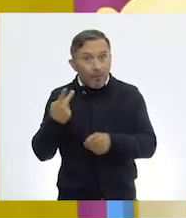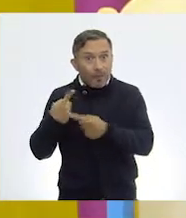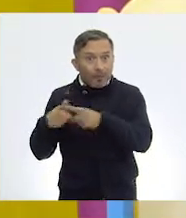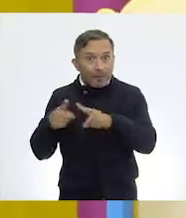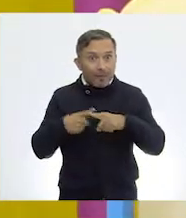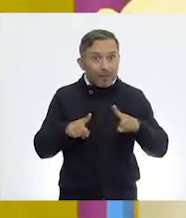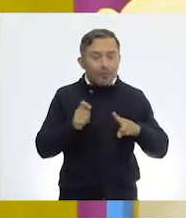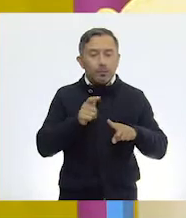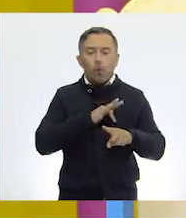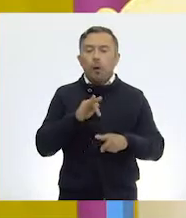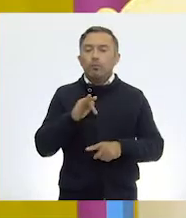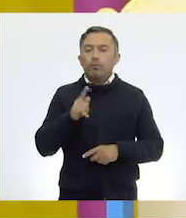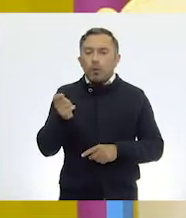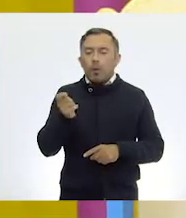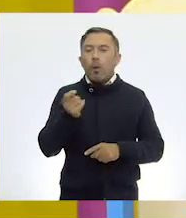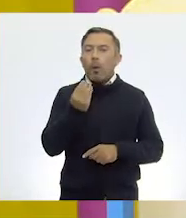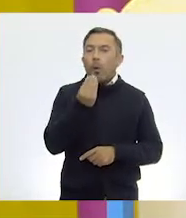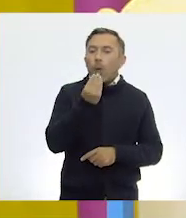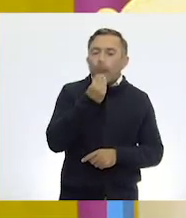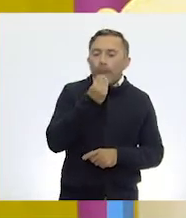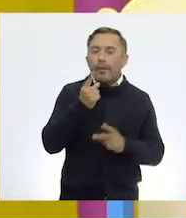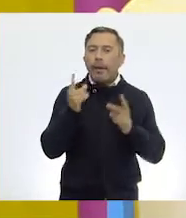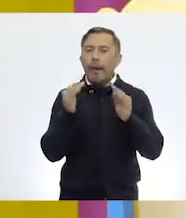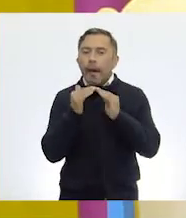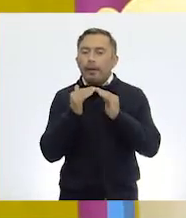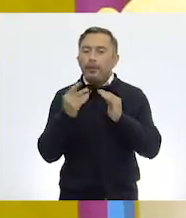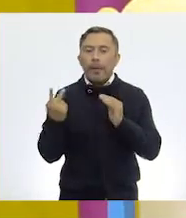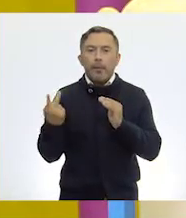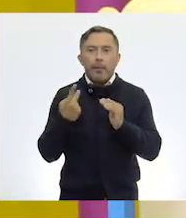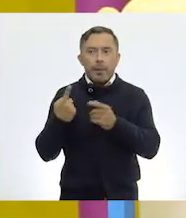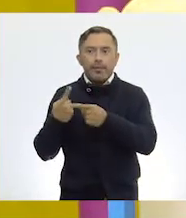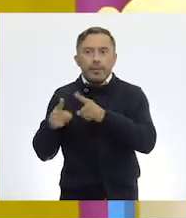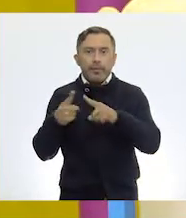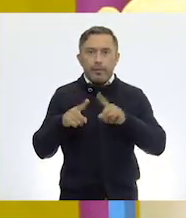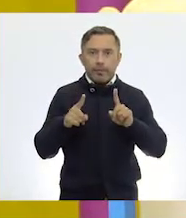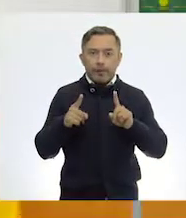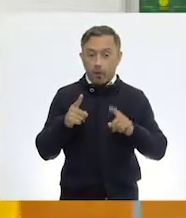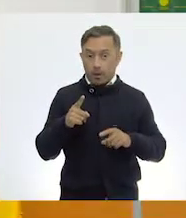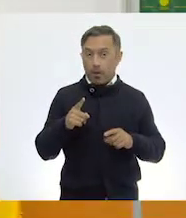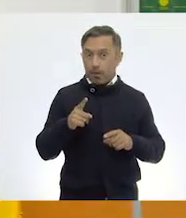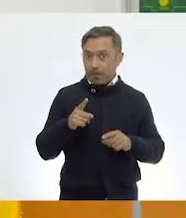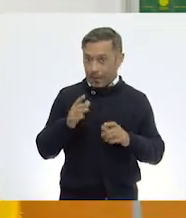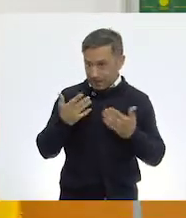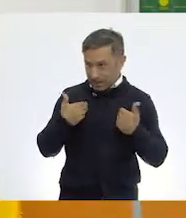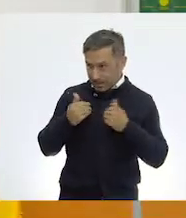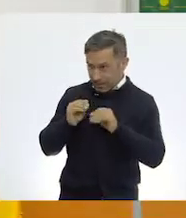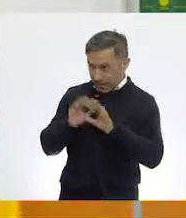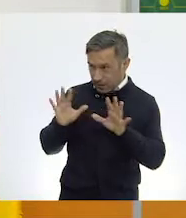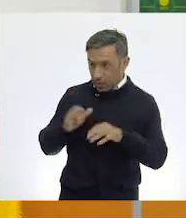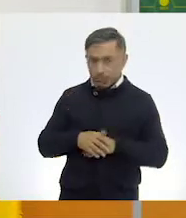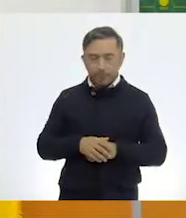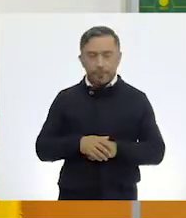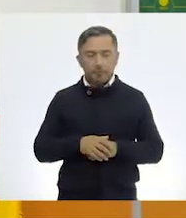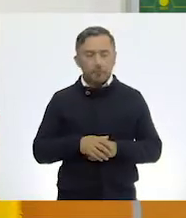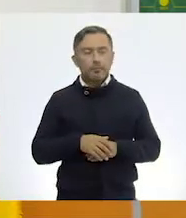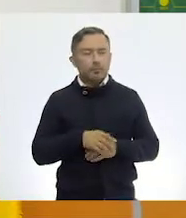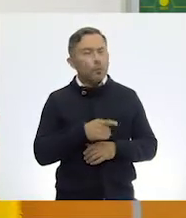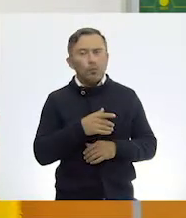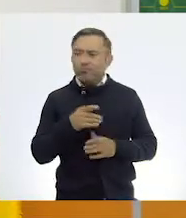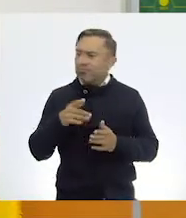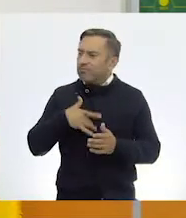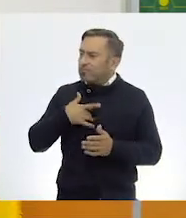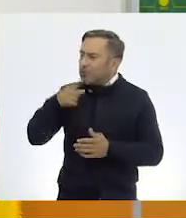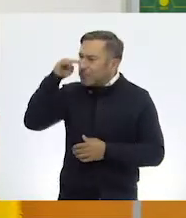su resguardo y su alimento. Bien, ¿les ha quedado clara la explicación? ¿Tú qué dices, Ale? Yo creo que sí nos ha quedado